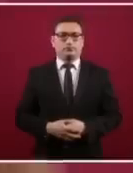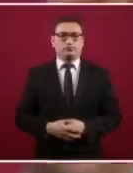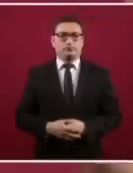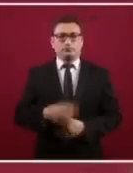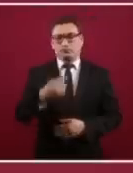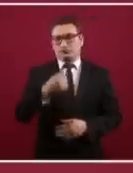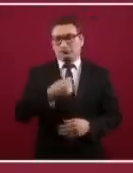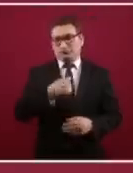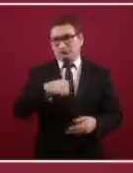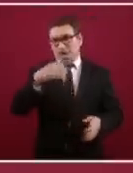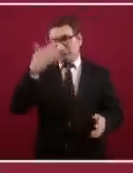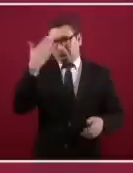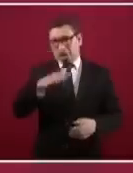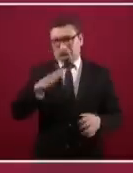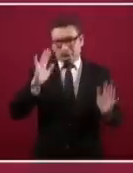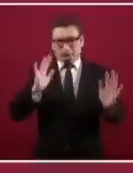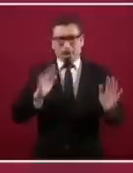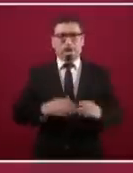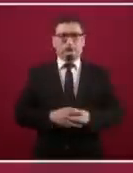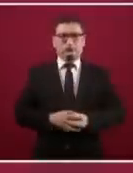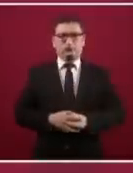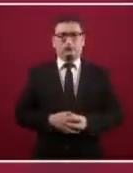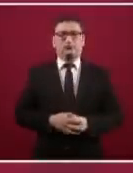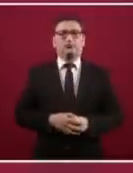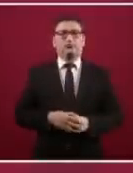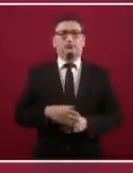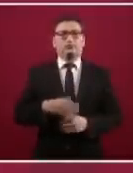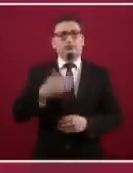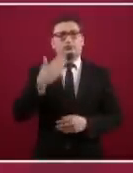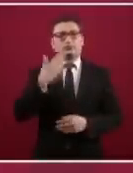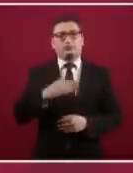porque corresponde al Poder